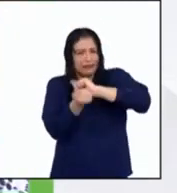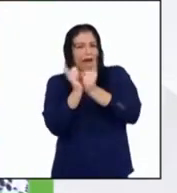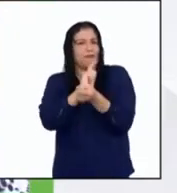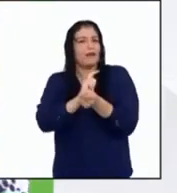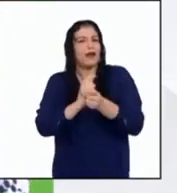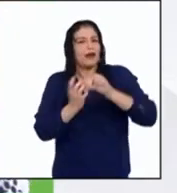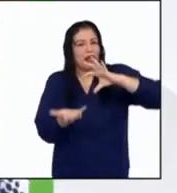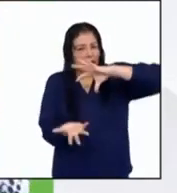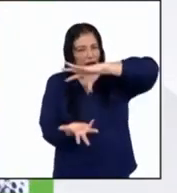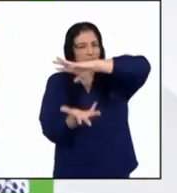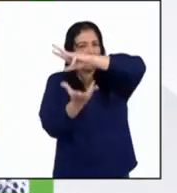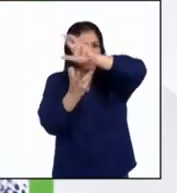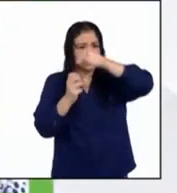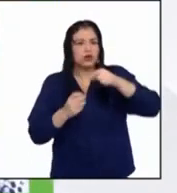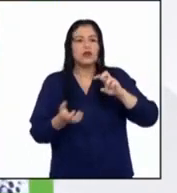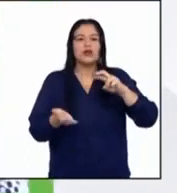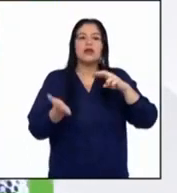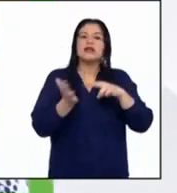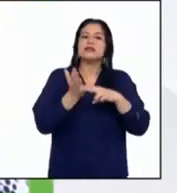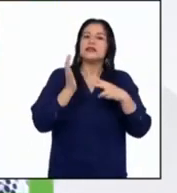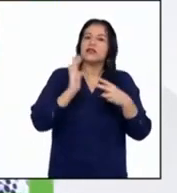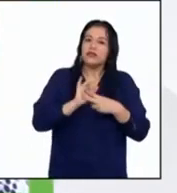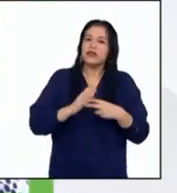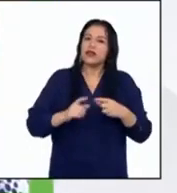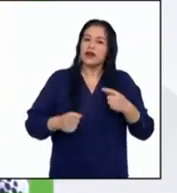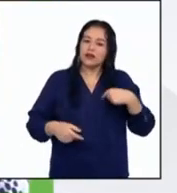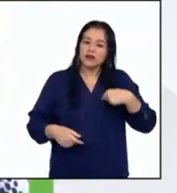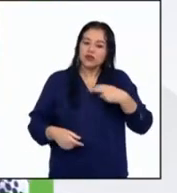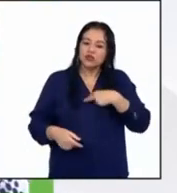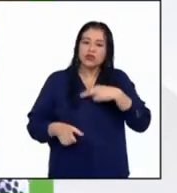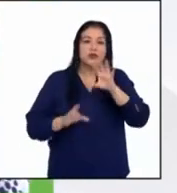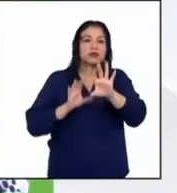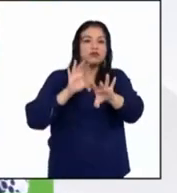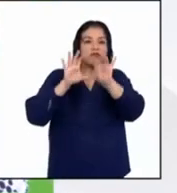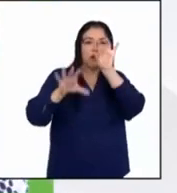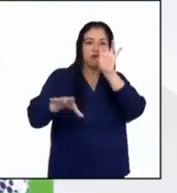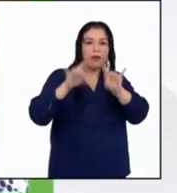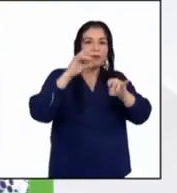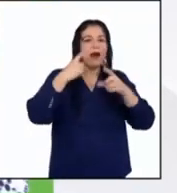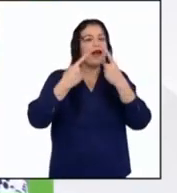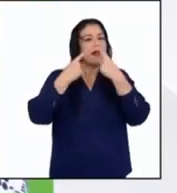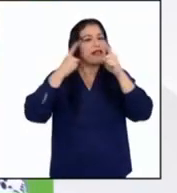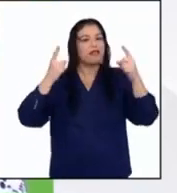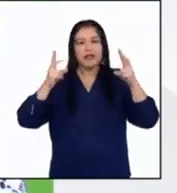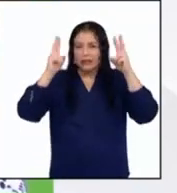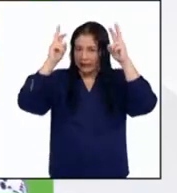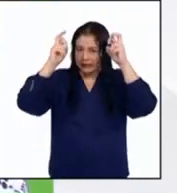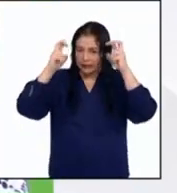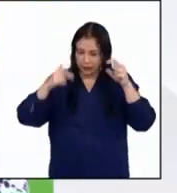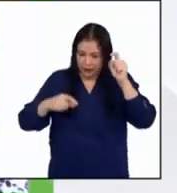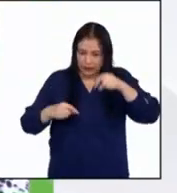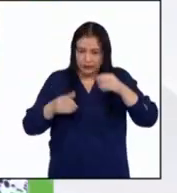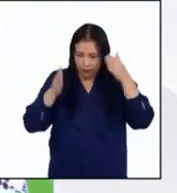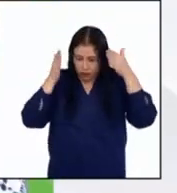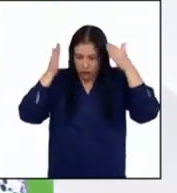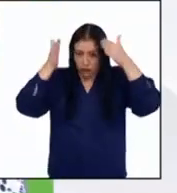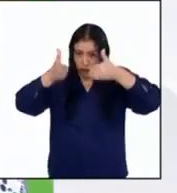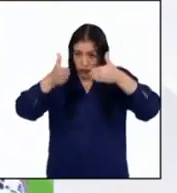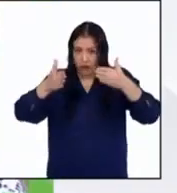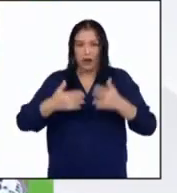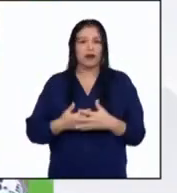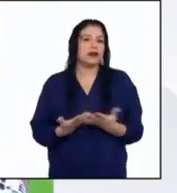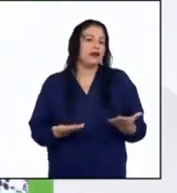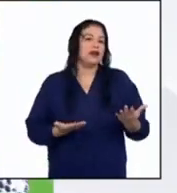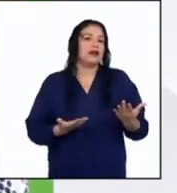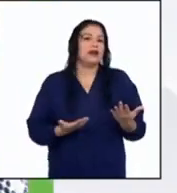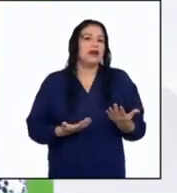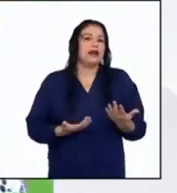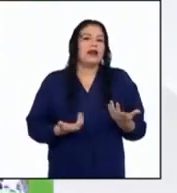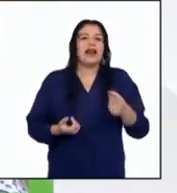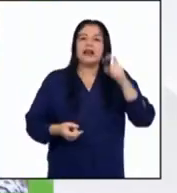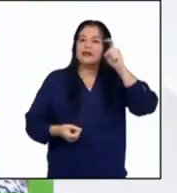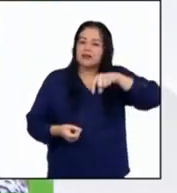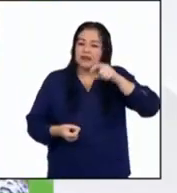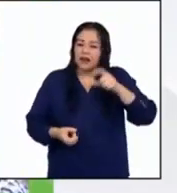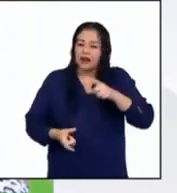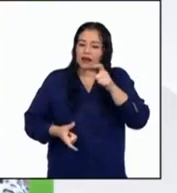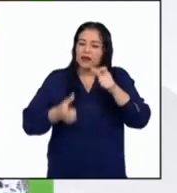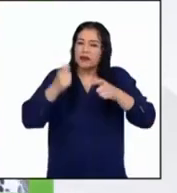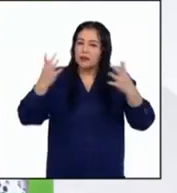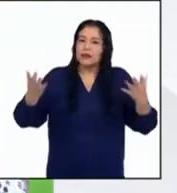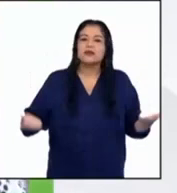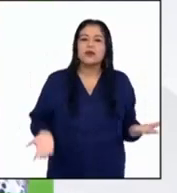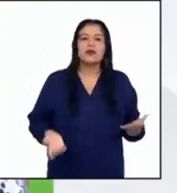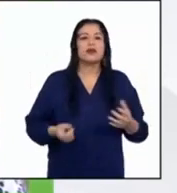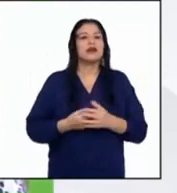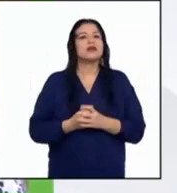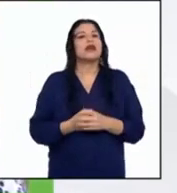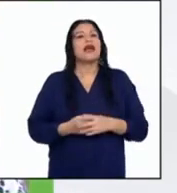sociedad, significa que hemos identificado que hay asuntos que deben ser abordados, asuntos públicos, necesidades, derechos